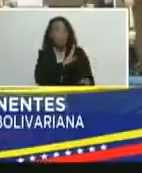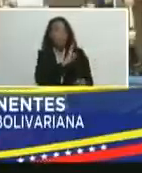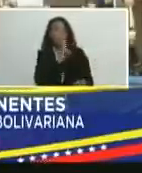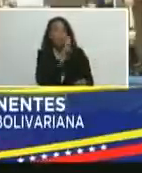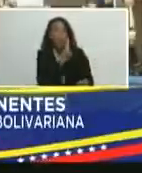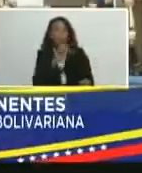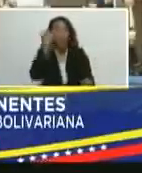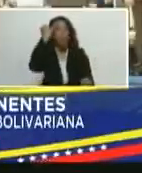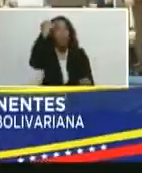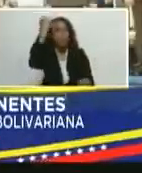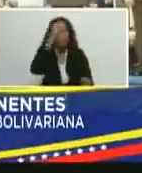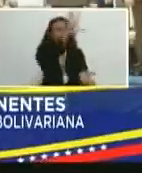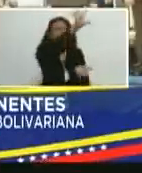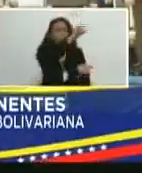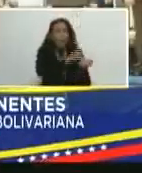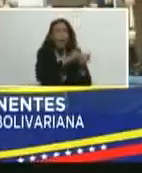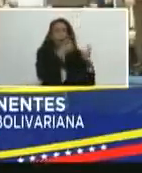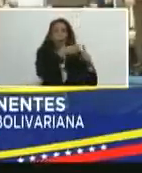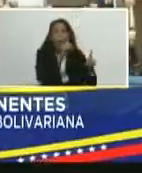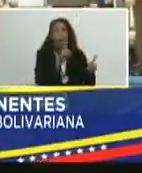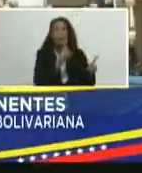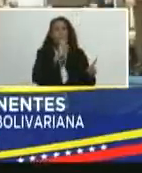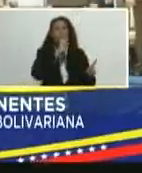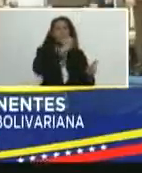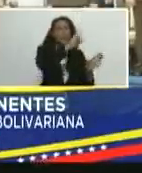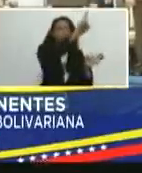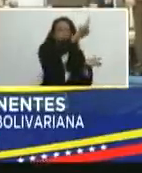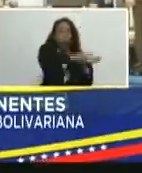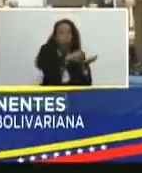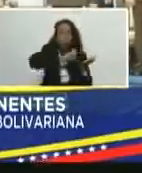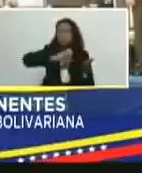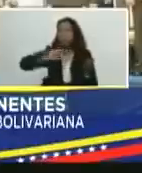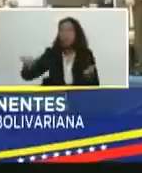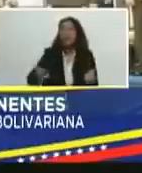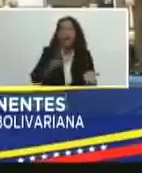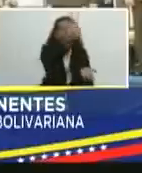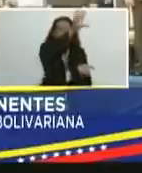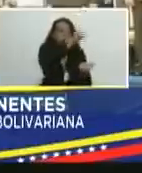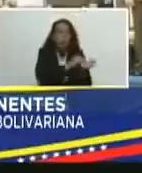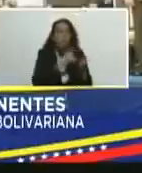la ideología y los odios y los desprecios del imperio.